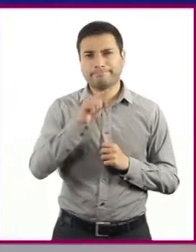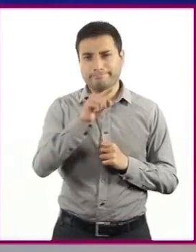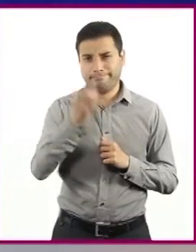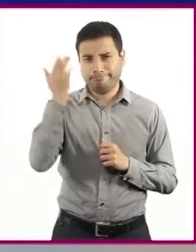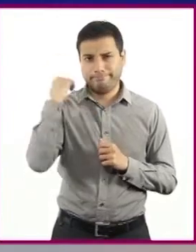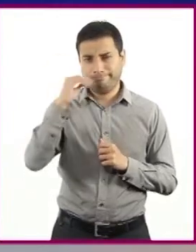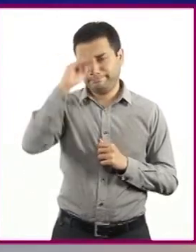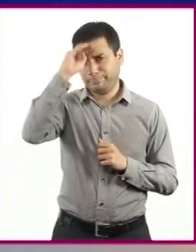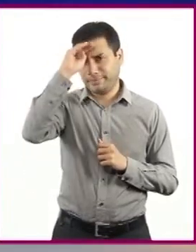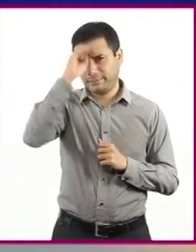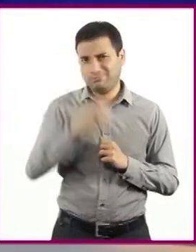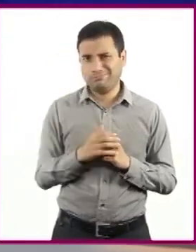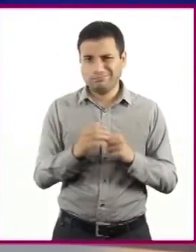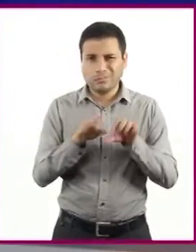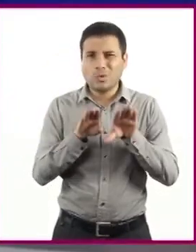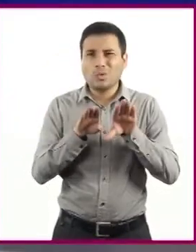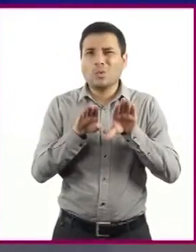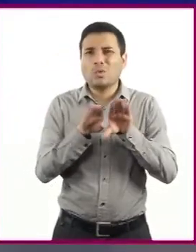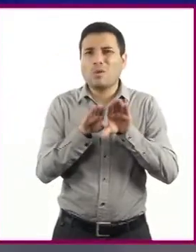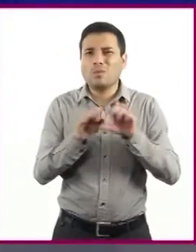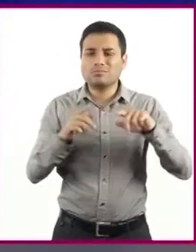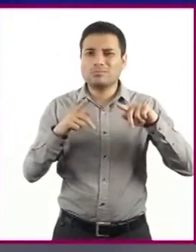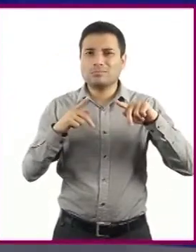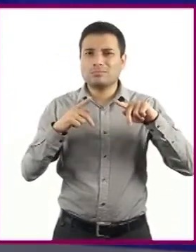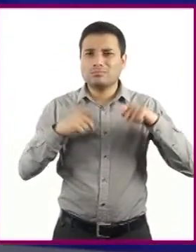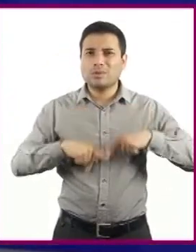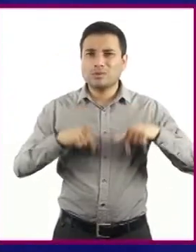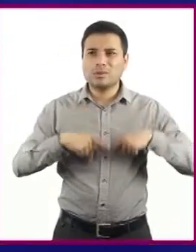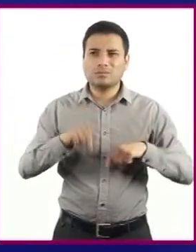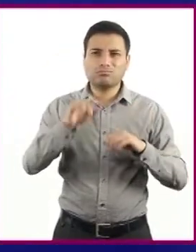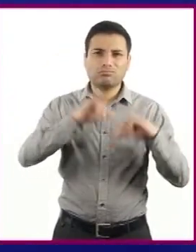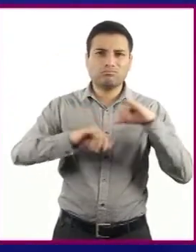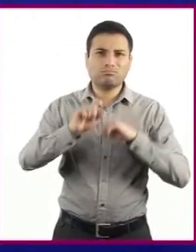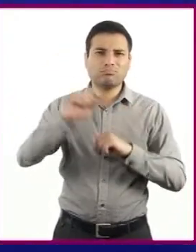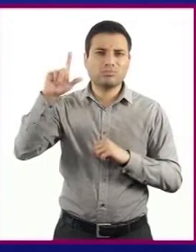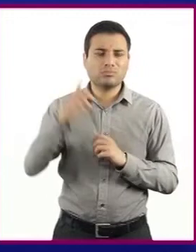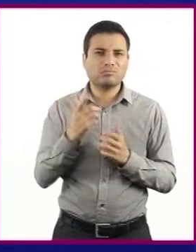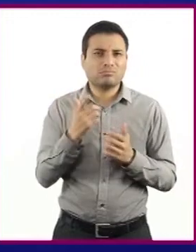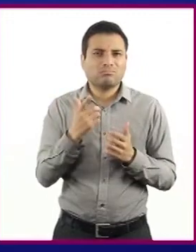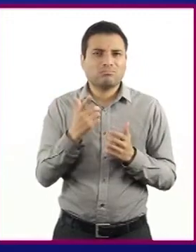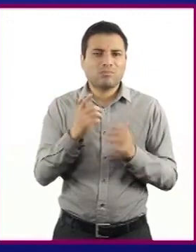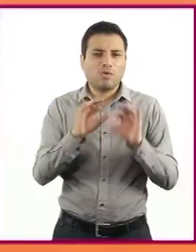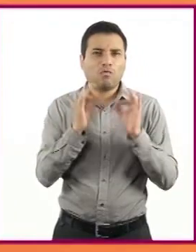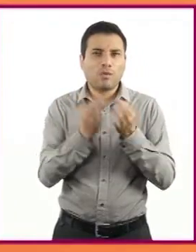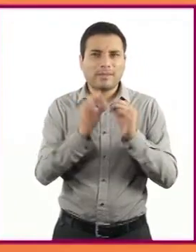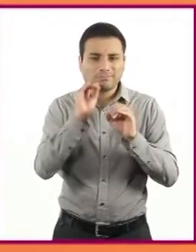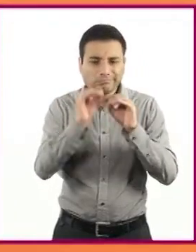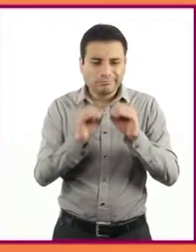preguntó cómo es que los químicos propusieron las fórmulas de los compuestos químicos?